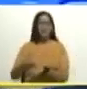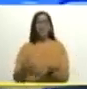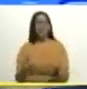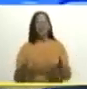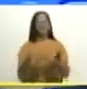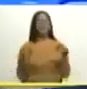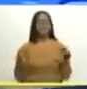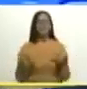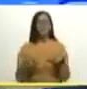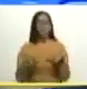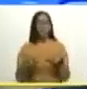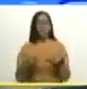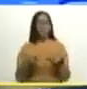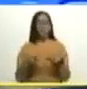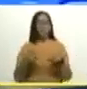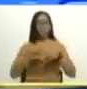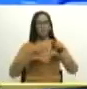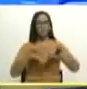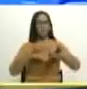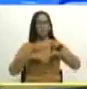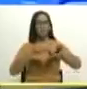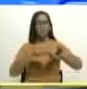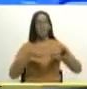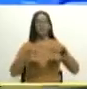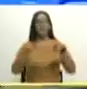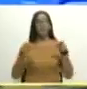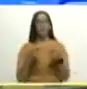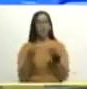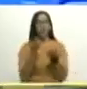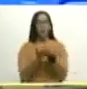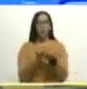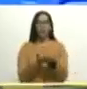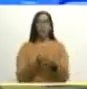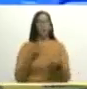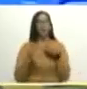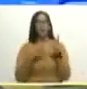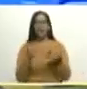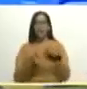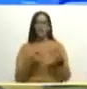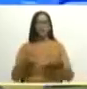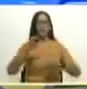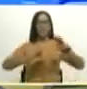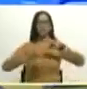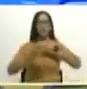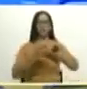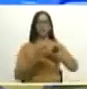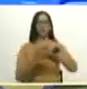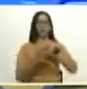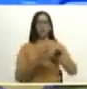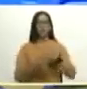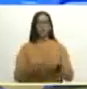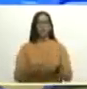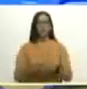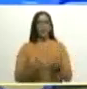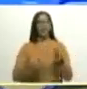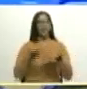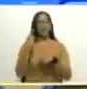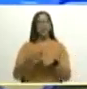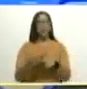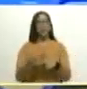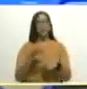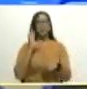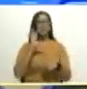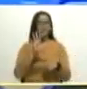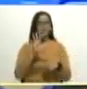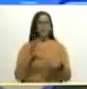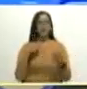sectores de infraestructura, sectores económicos, sectores productivos, ciencia y tecnología. Después del 5, bueno,